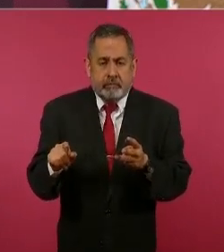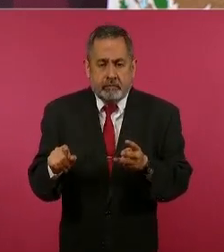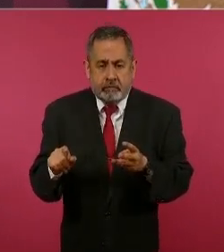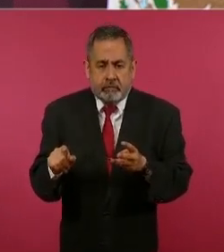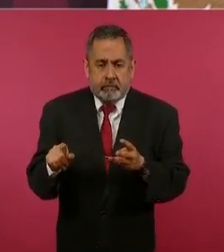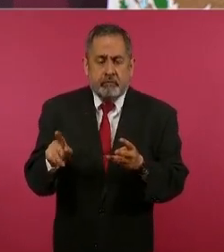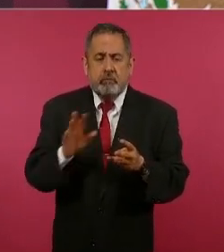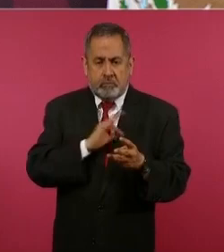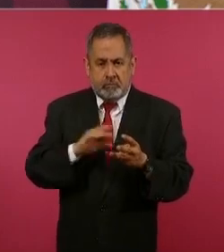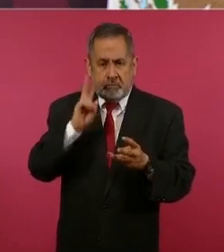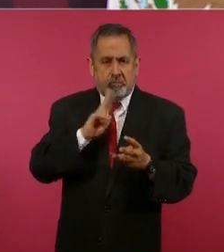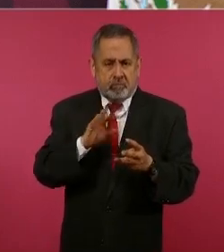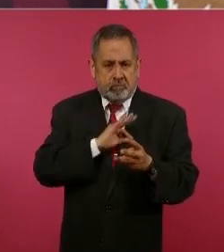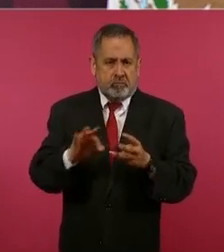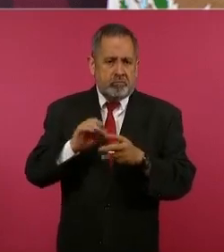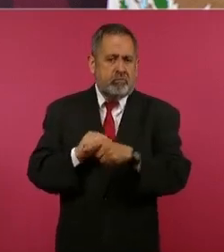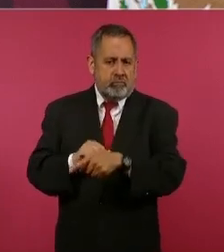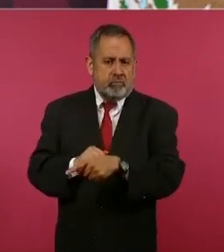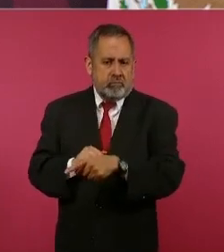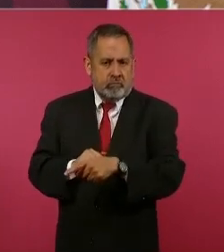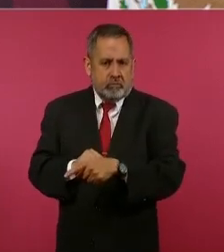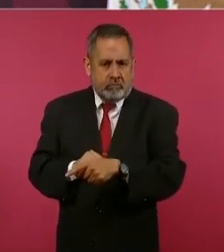es posible que